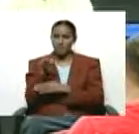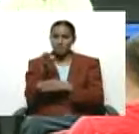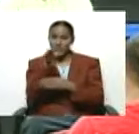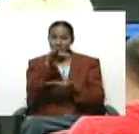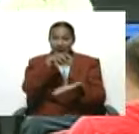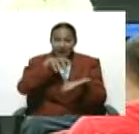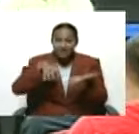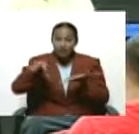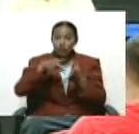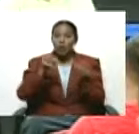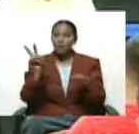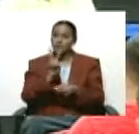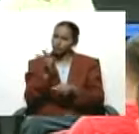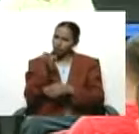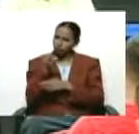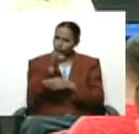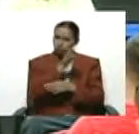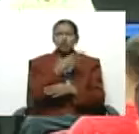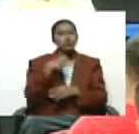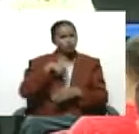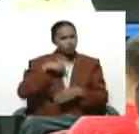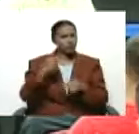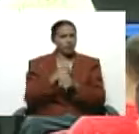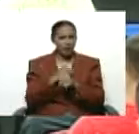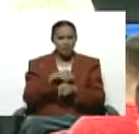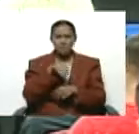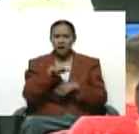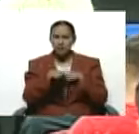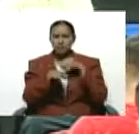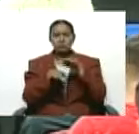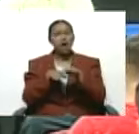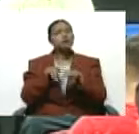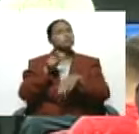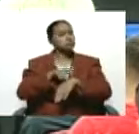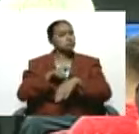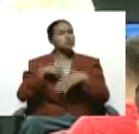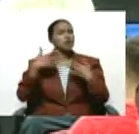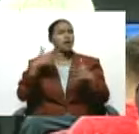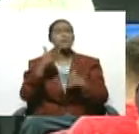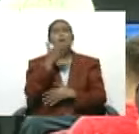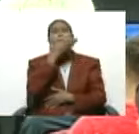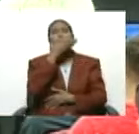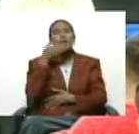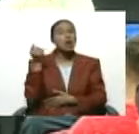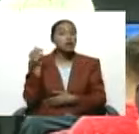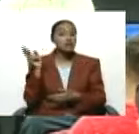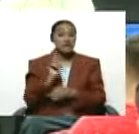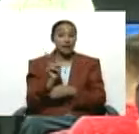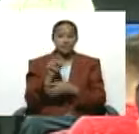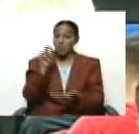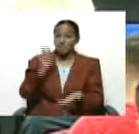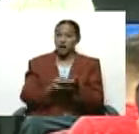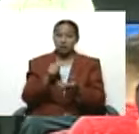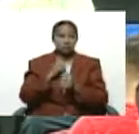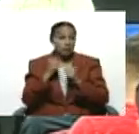Lento, pero seguro. Eso es mucho mejor que los saltos en Benji.